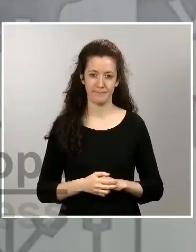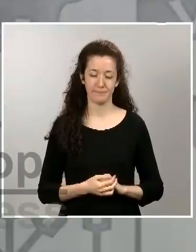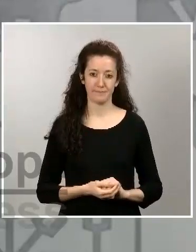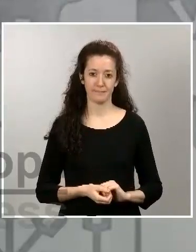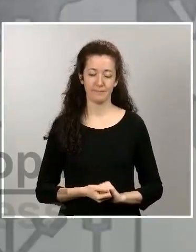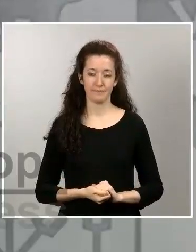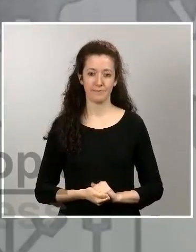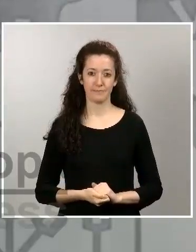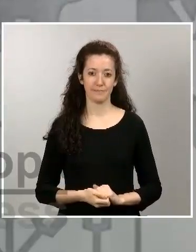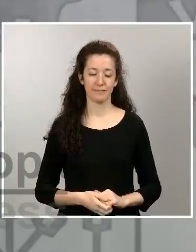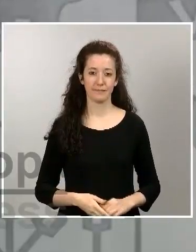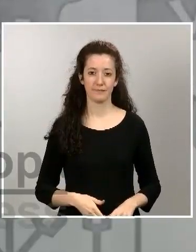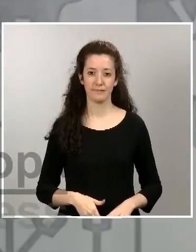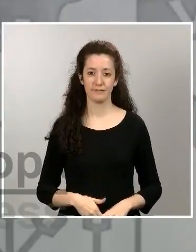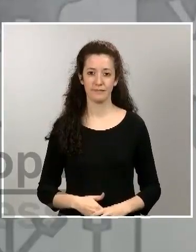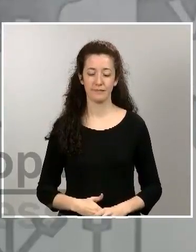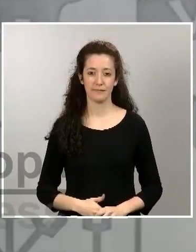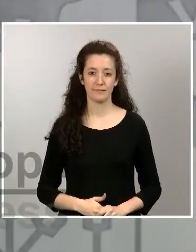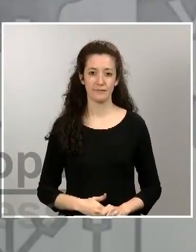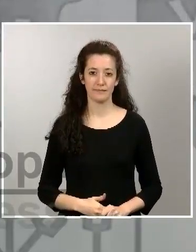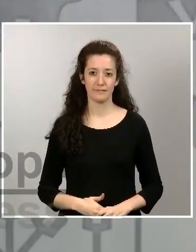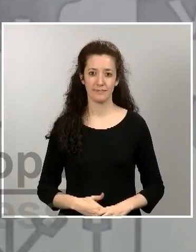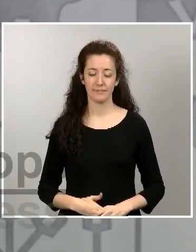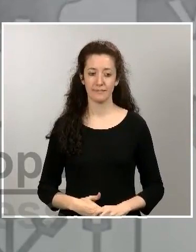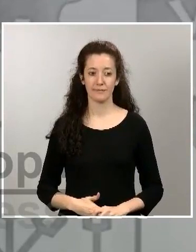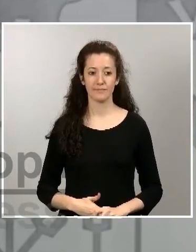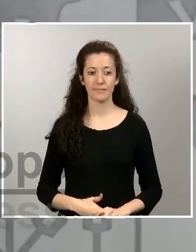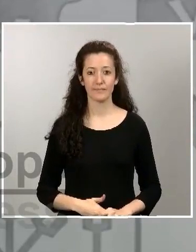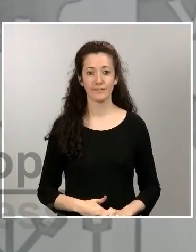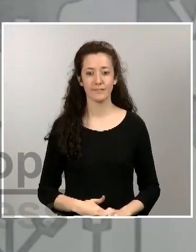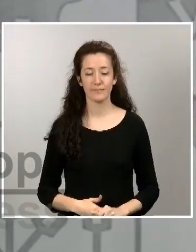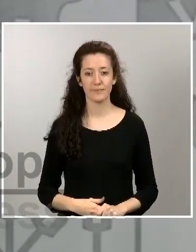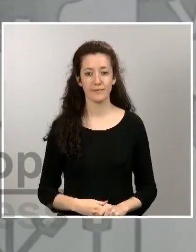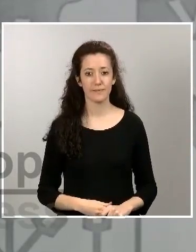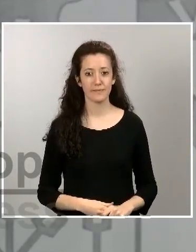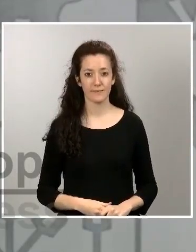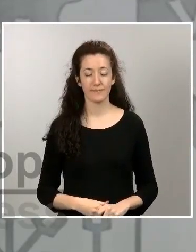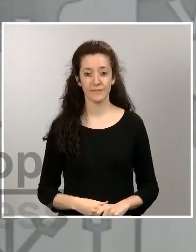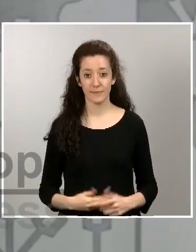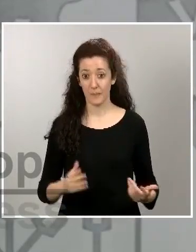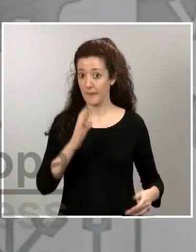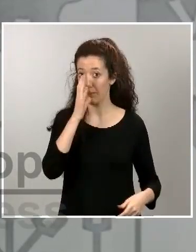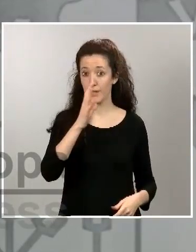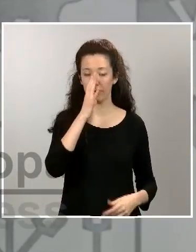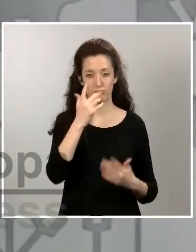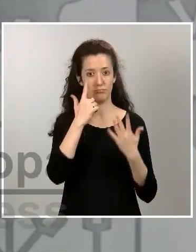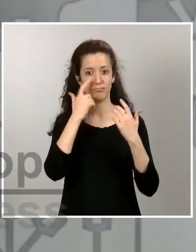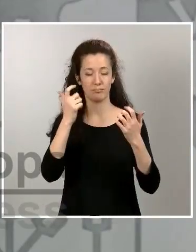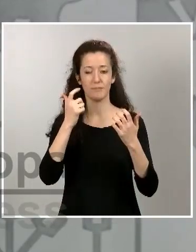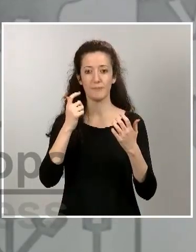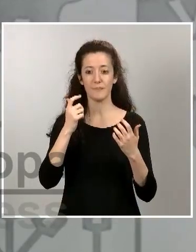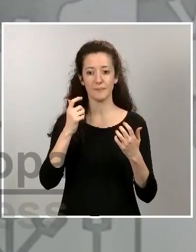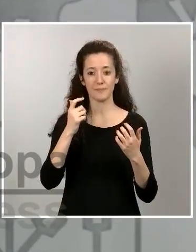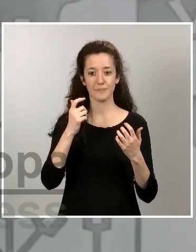bajada del incremento, que seguimos viendo una cierta bajada importante en el incremento en los números